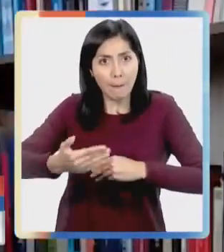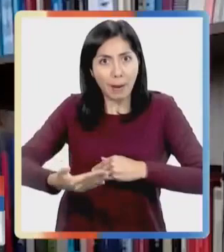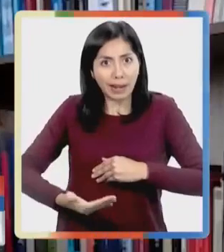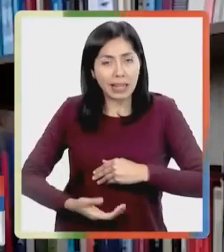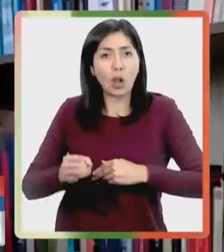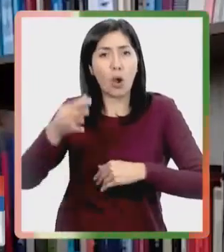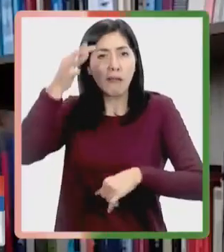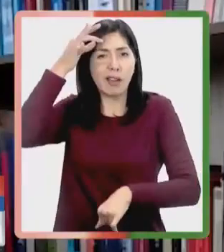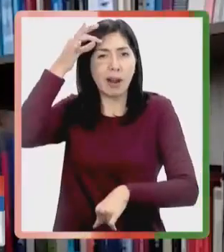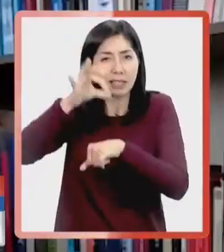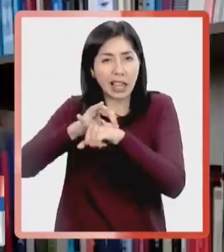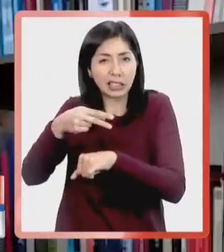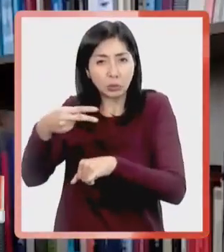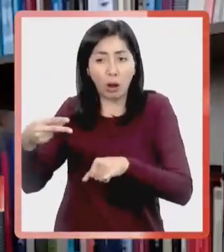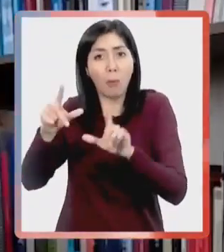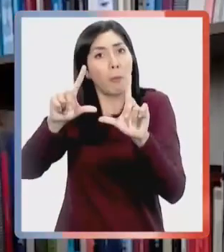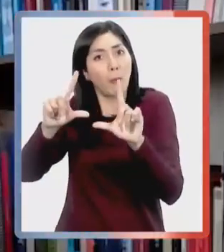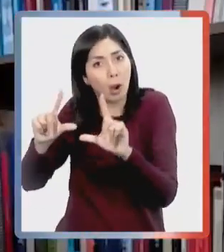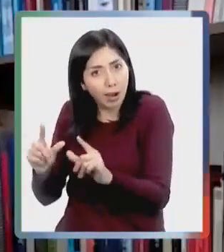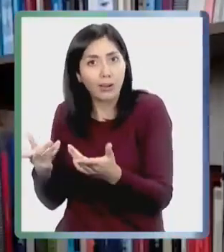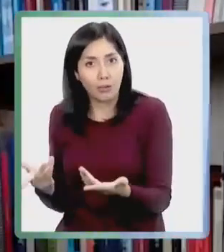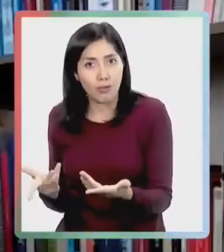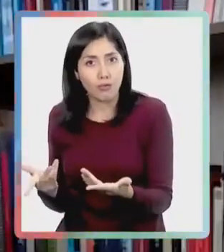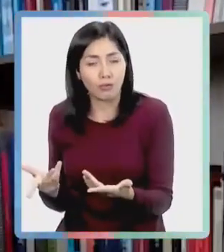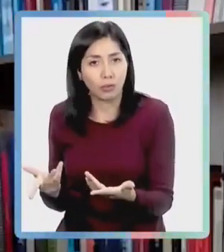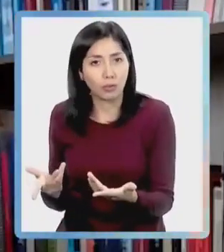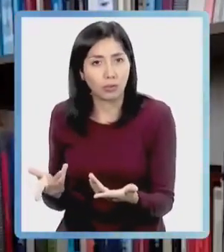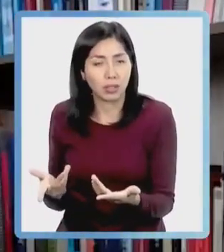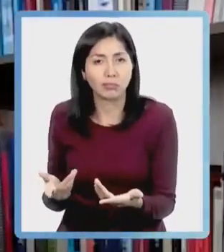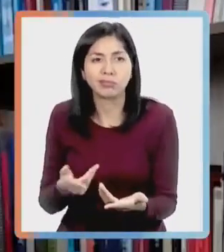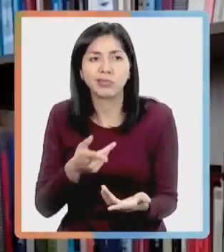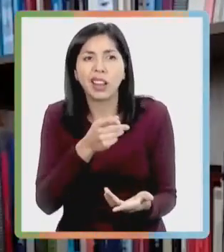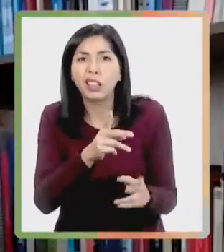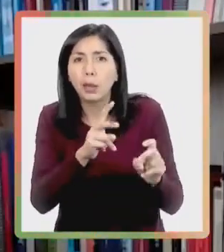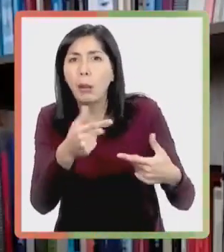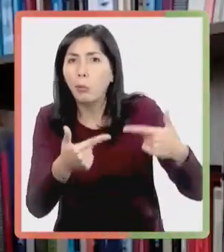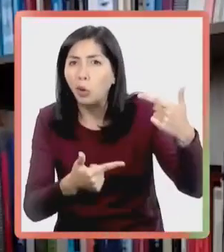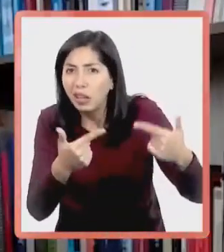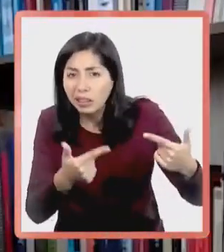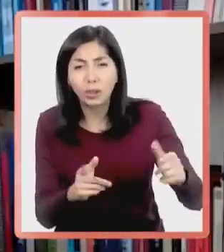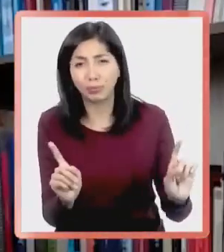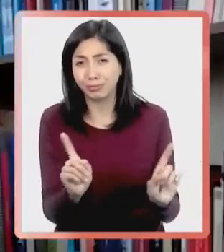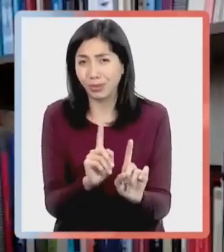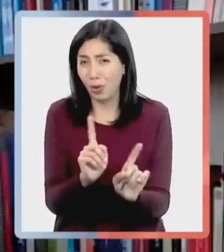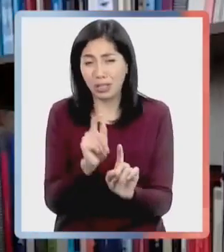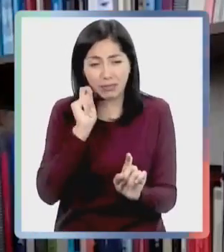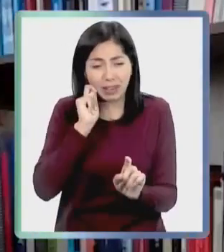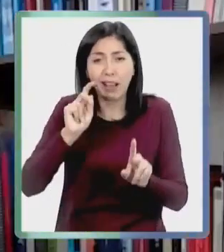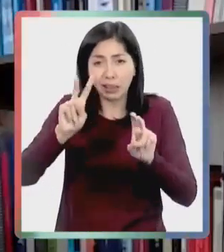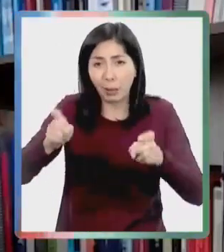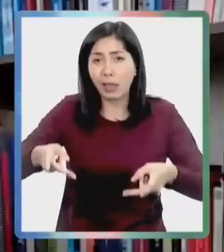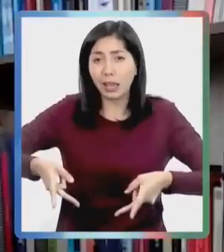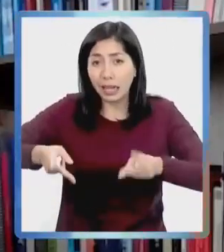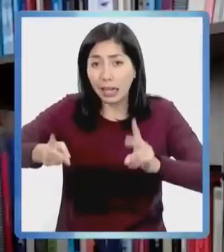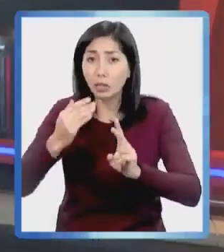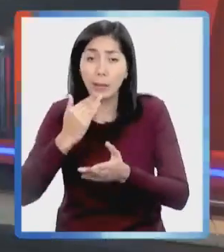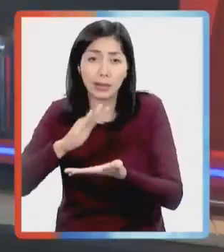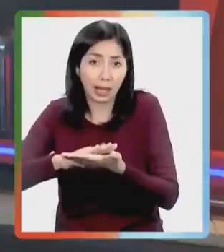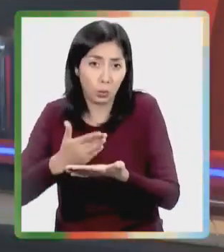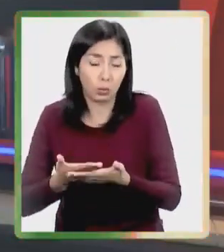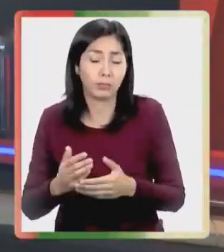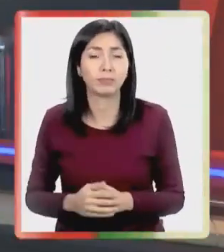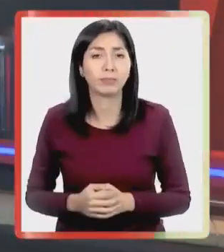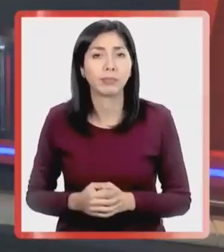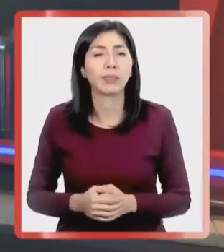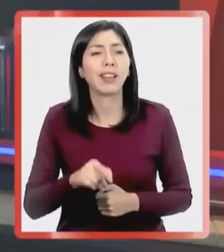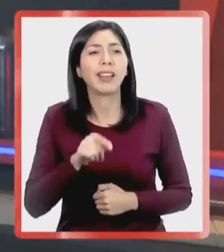infecciones de transmisión sexual. Entonces, ¿qué política es eso? ¿Dónde está la política, digamos? Es un tema absolutamente de derecho y de salud. ¿Y por qué